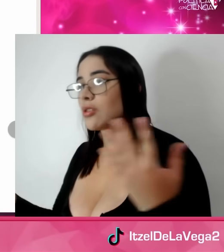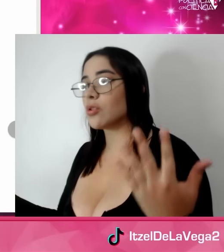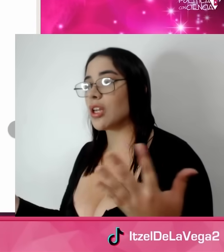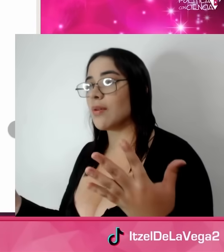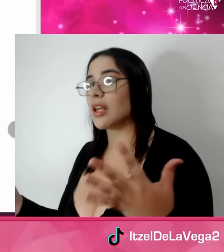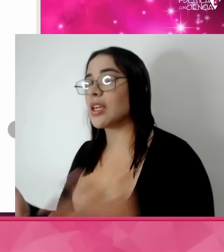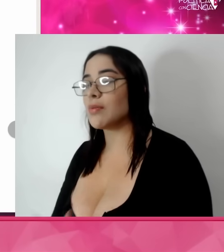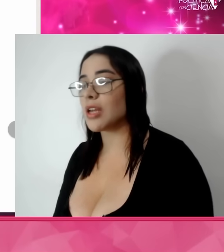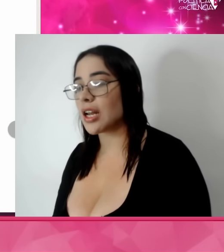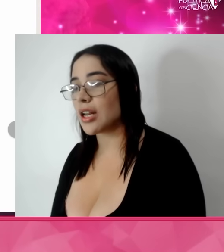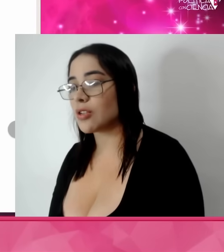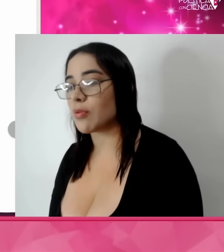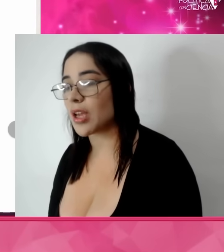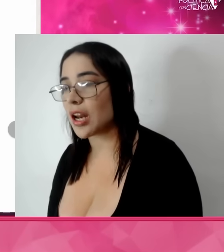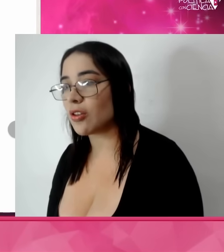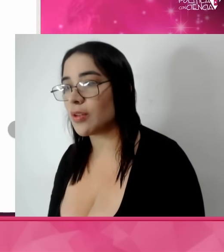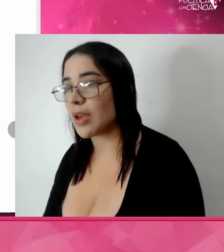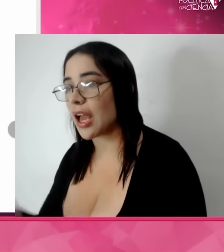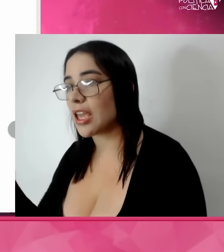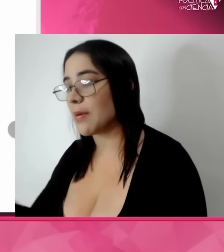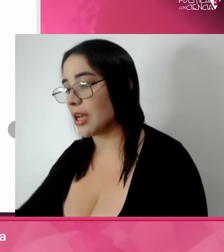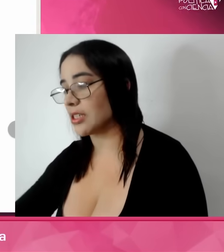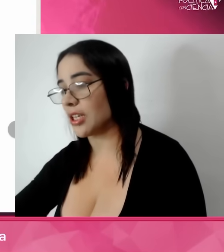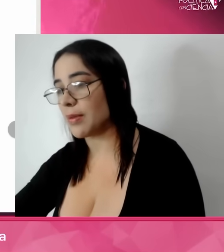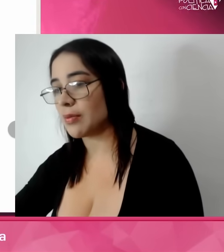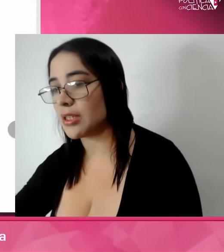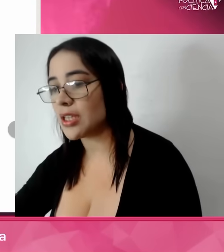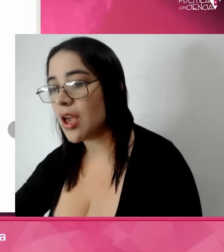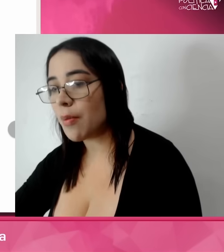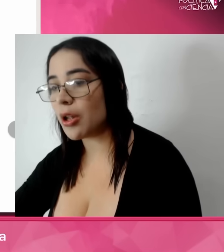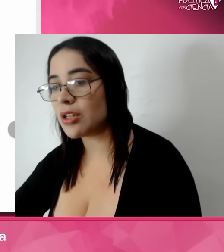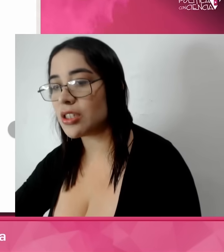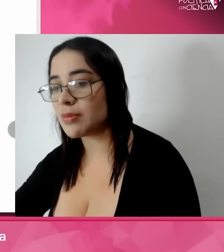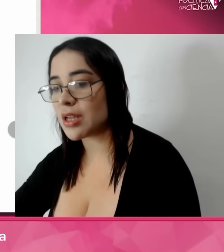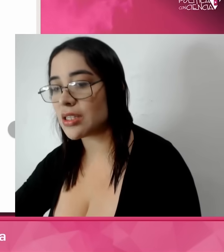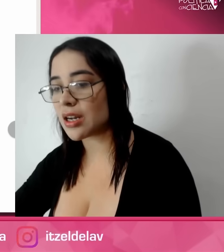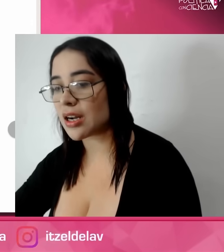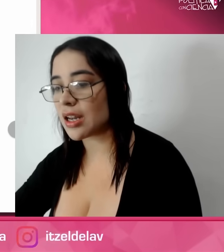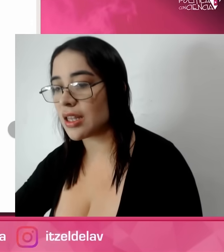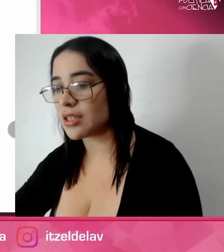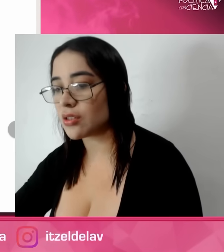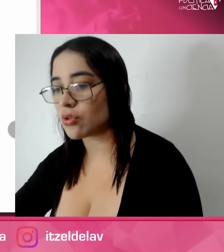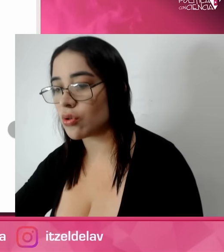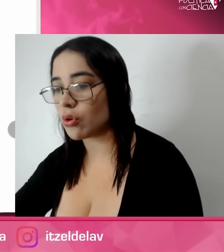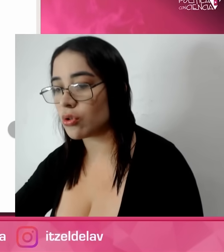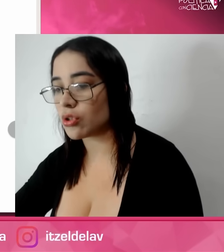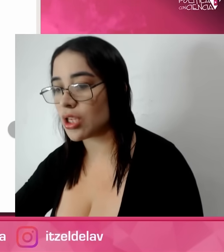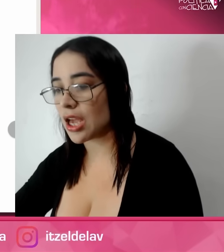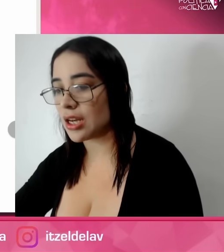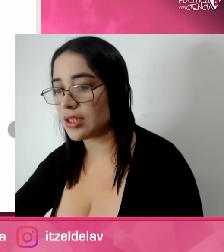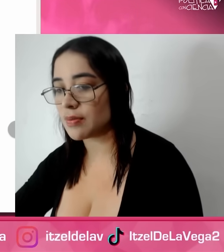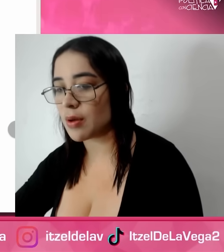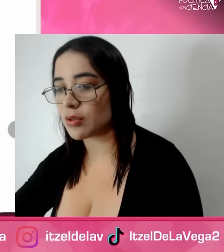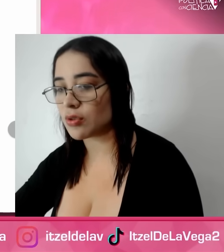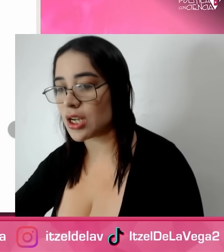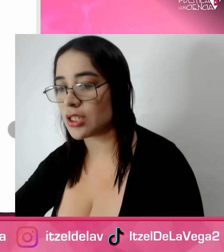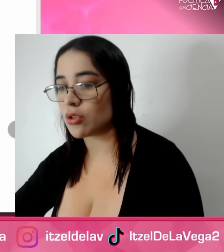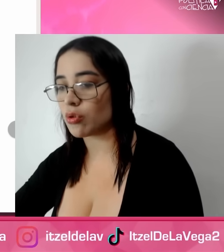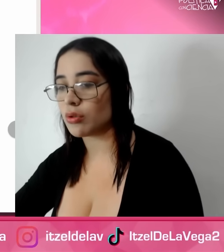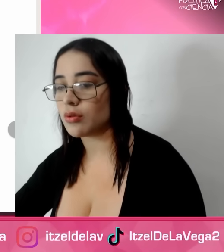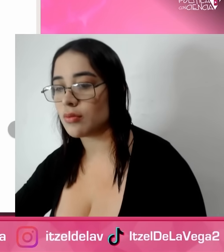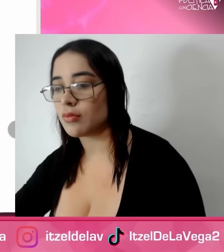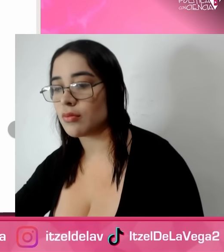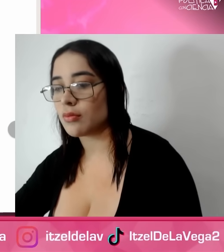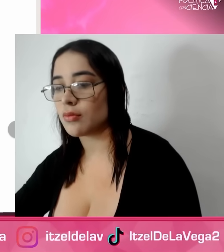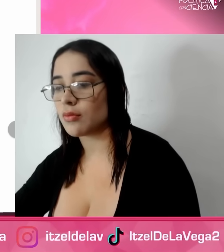invito a que se suscriban aquí en mi canal de su amiga la NotiVega y vayan a seguirme en mis poderosísimas redes sociales. Vamos a escuchar